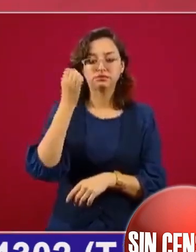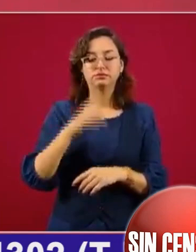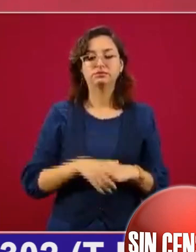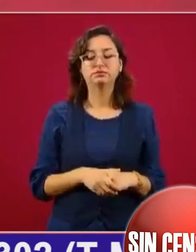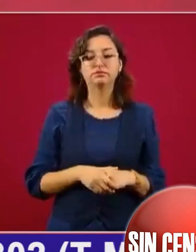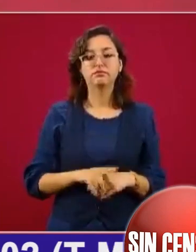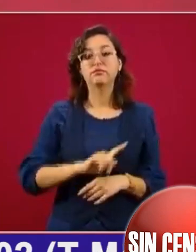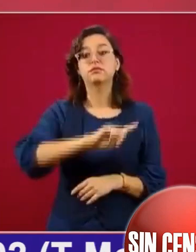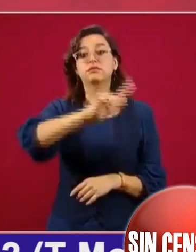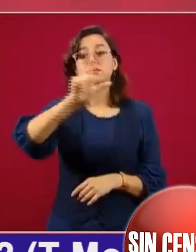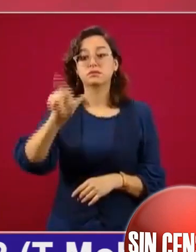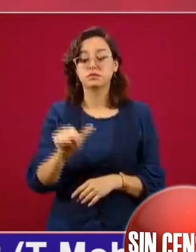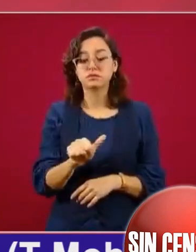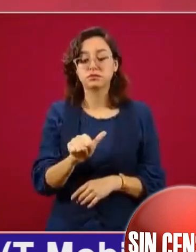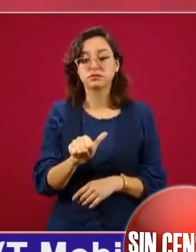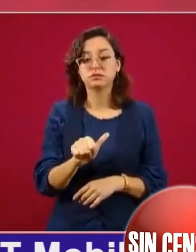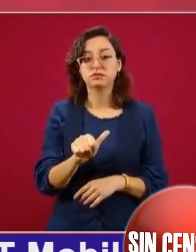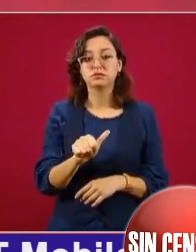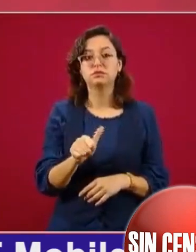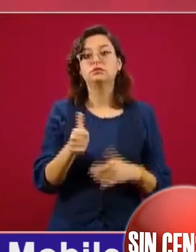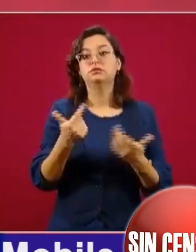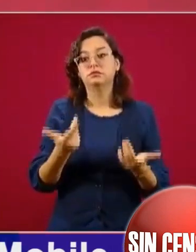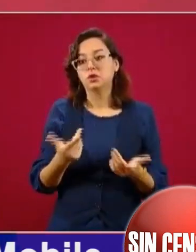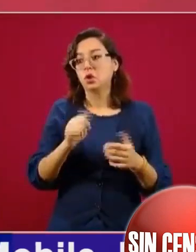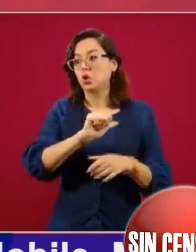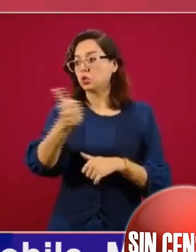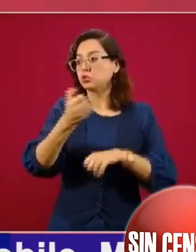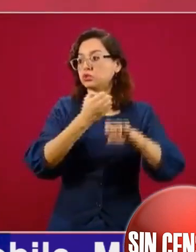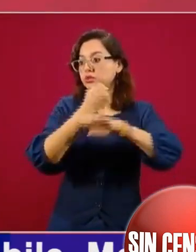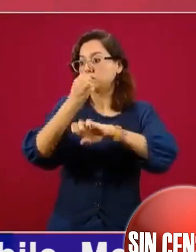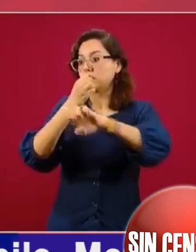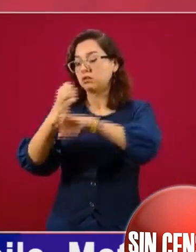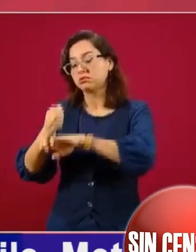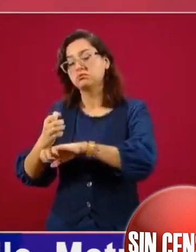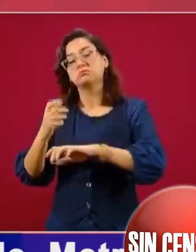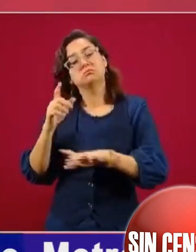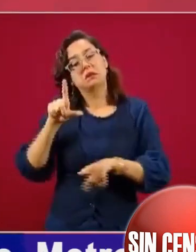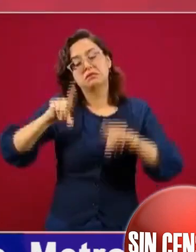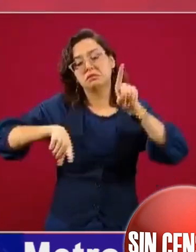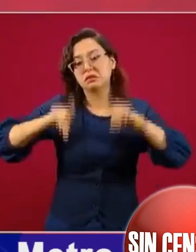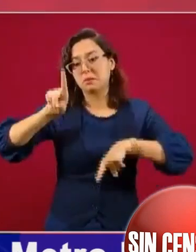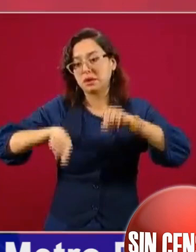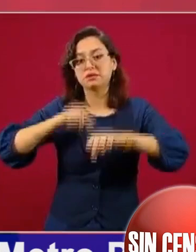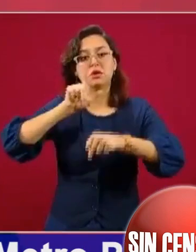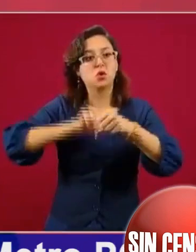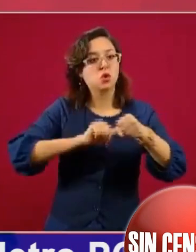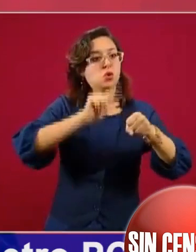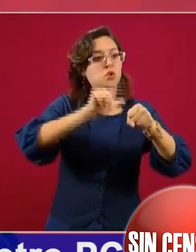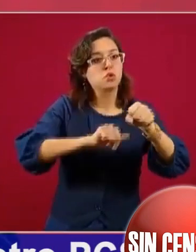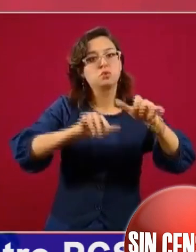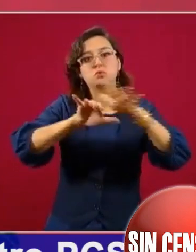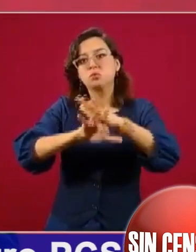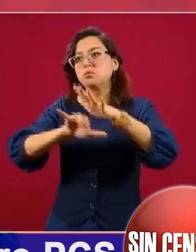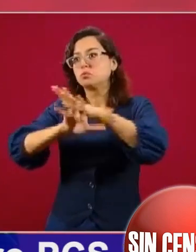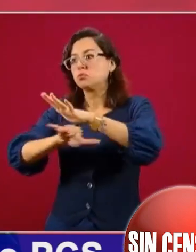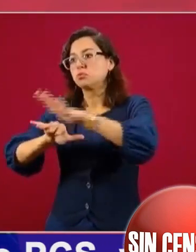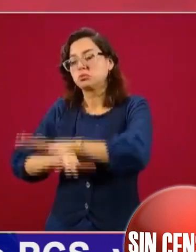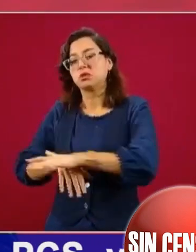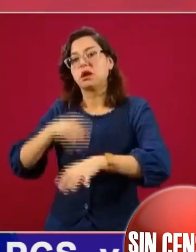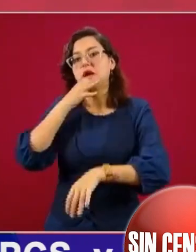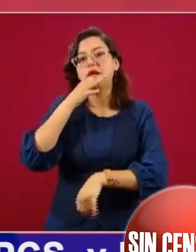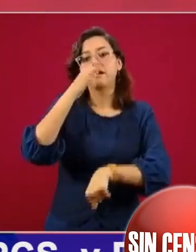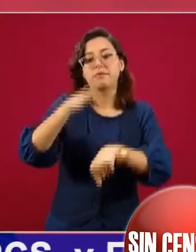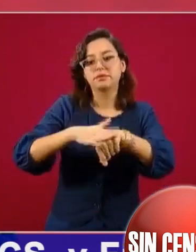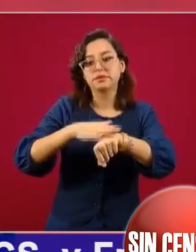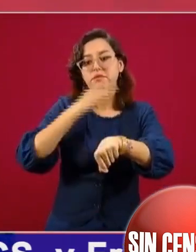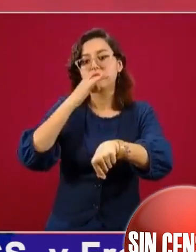Y luego, conforme se vayan presentando los acontecimientos,